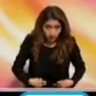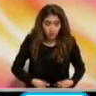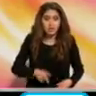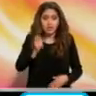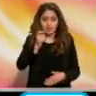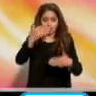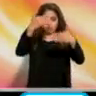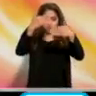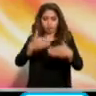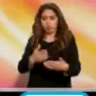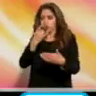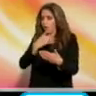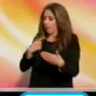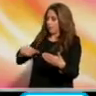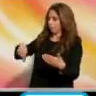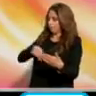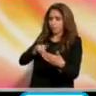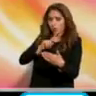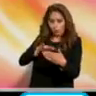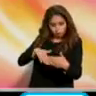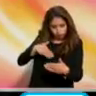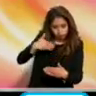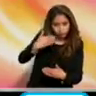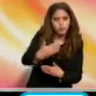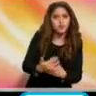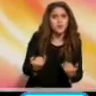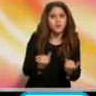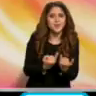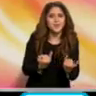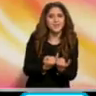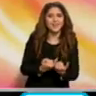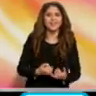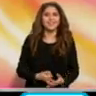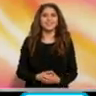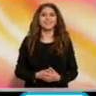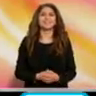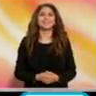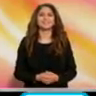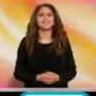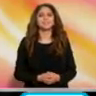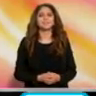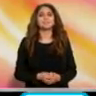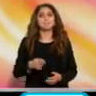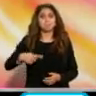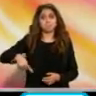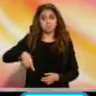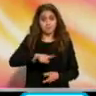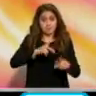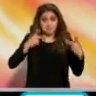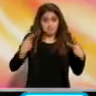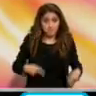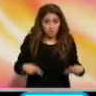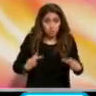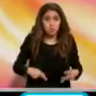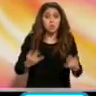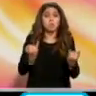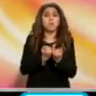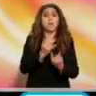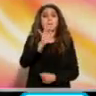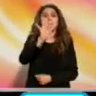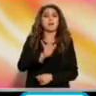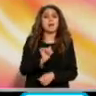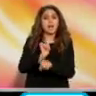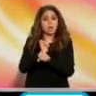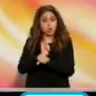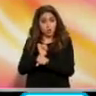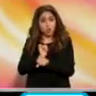Y Stanislavski Y entonces- estaría contento con ello. Exacto, yo creo que sí. Entonces el público se vuelve un actor también, y por eso